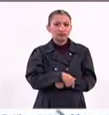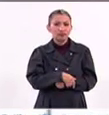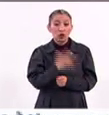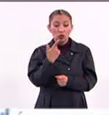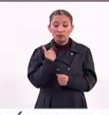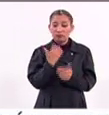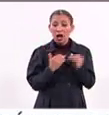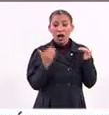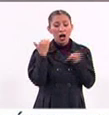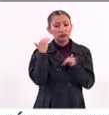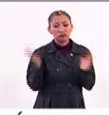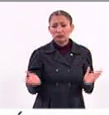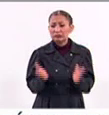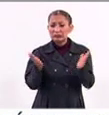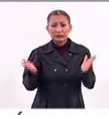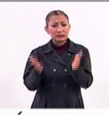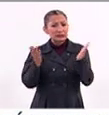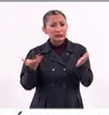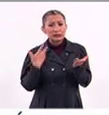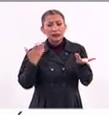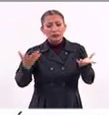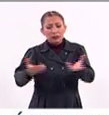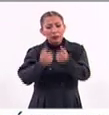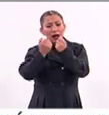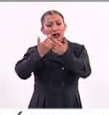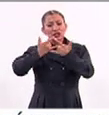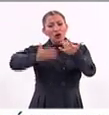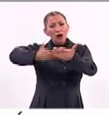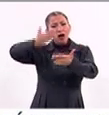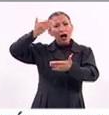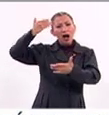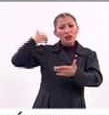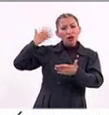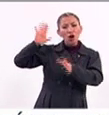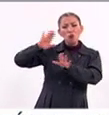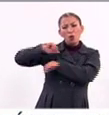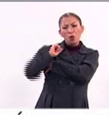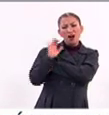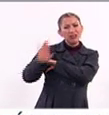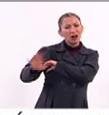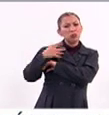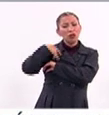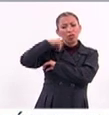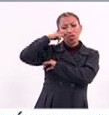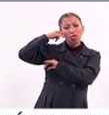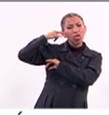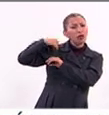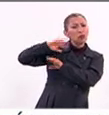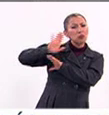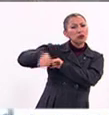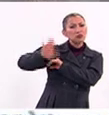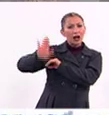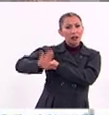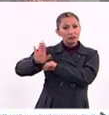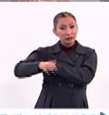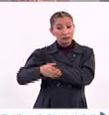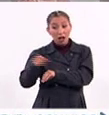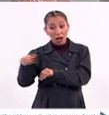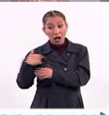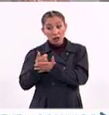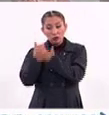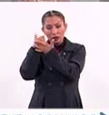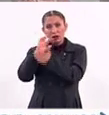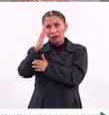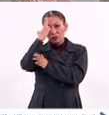uno de los mayores promotores de recuperar ese pasado que teníamos como sepultado, como visto, como algo muerto, ¿no? Exactamente. Él,